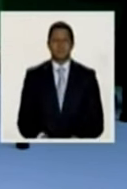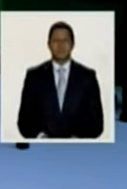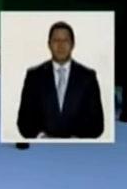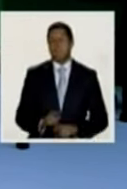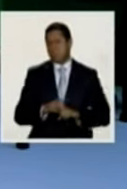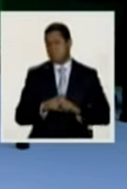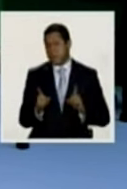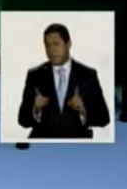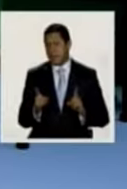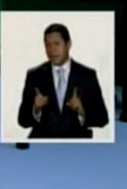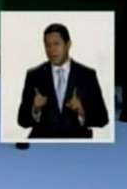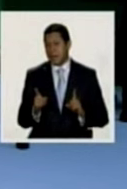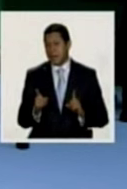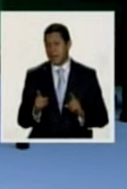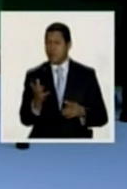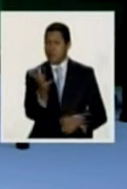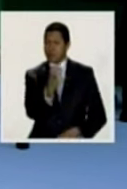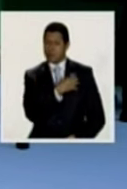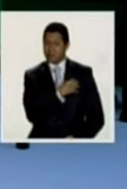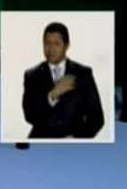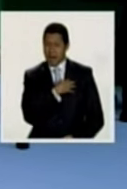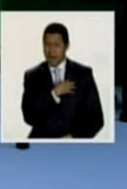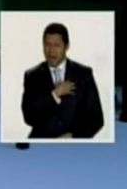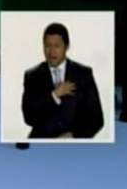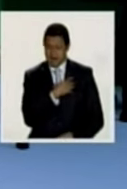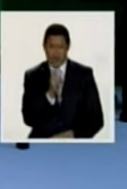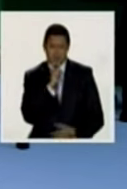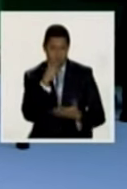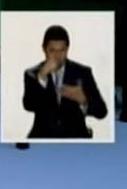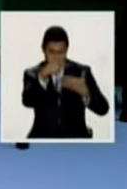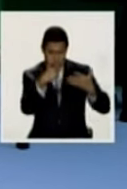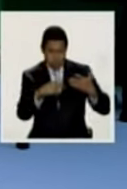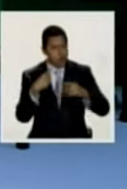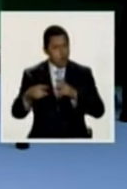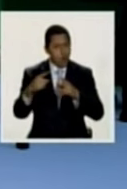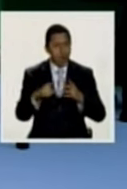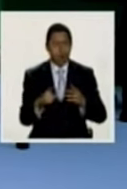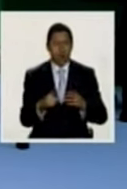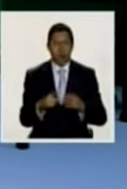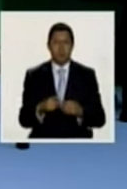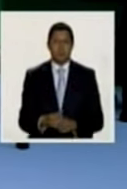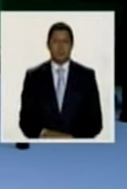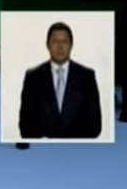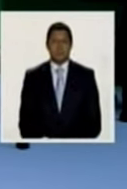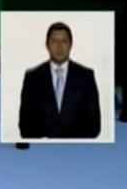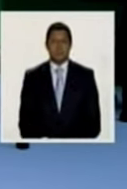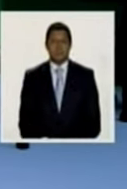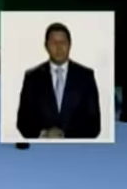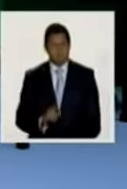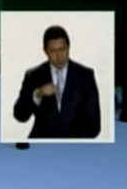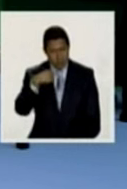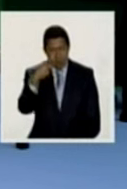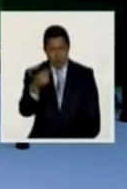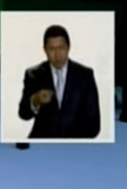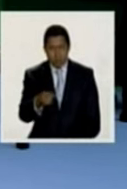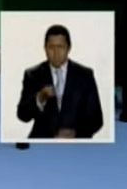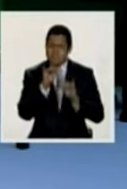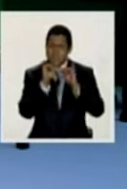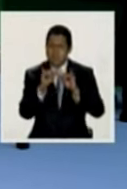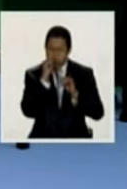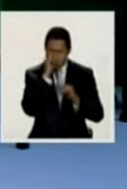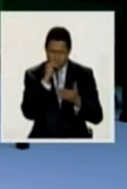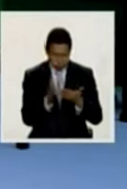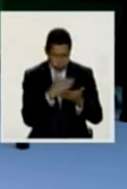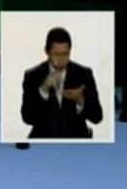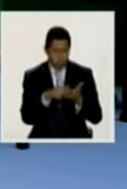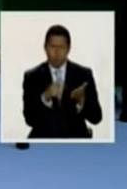tal. Pero cuando se lo ganan estos escritores que acabo de mencionar y muchos otros, de pronto esas